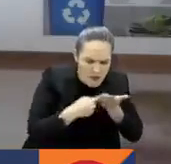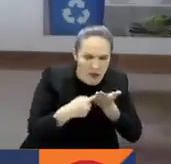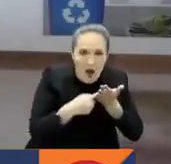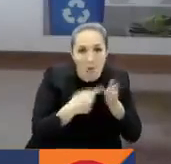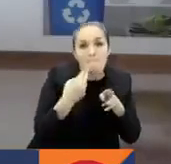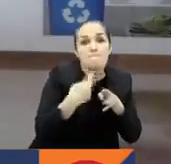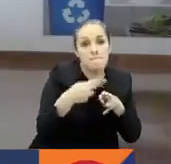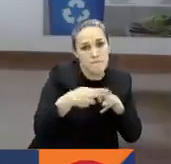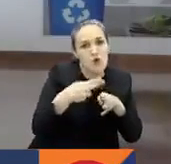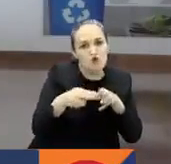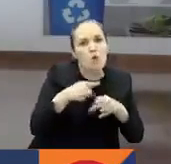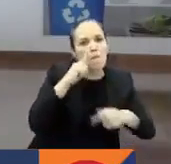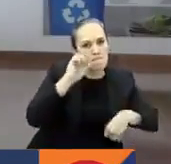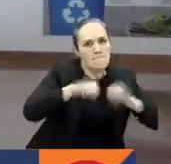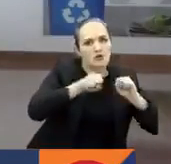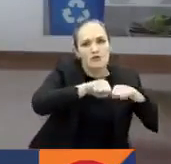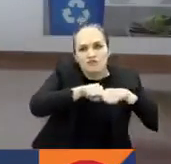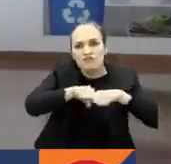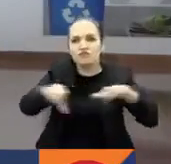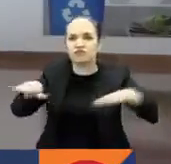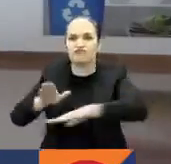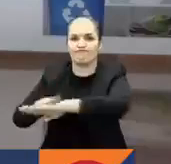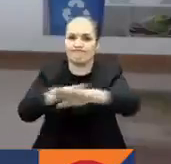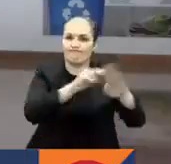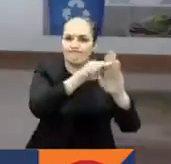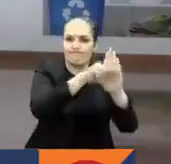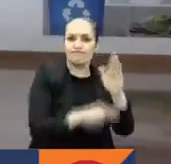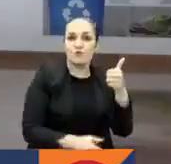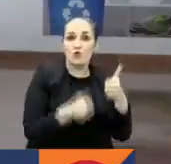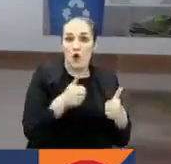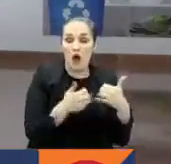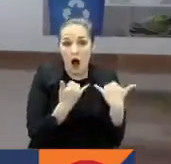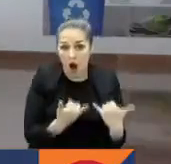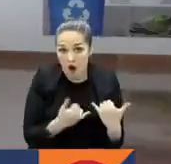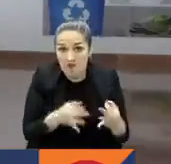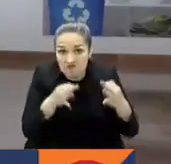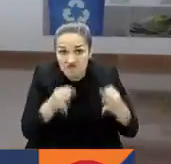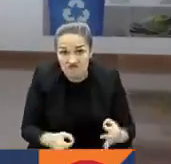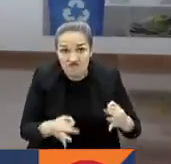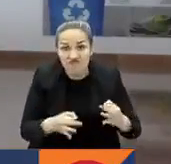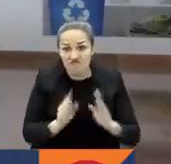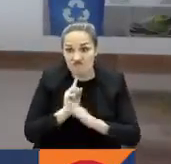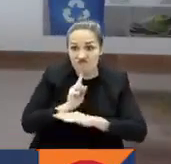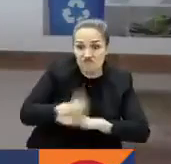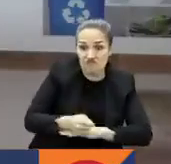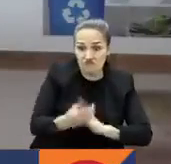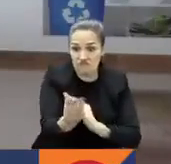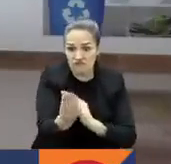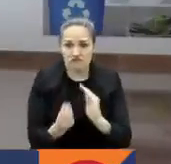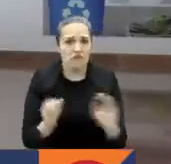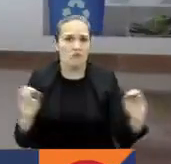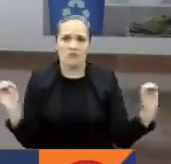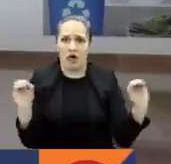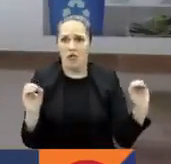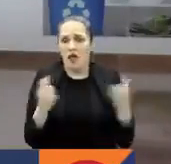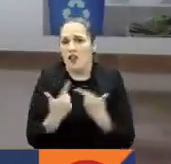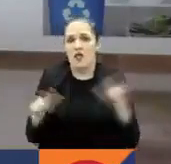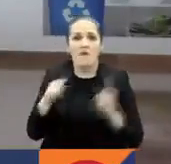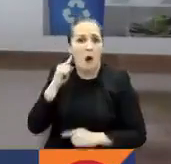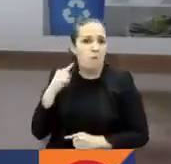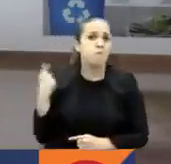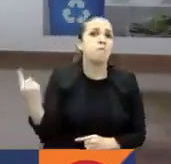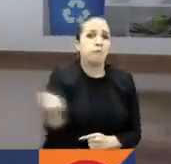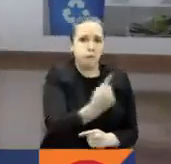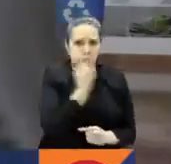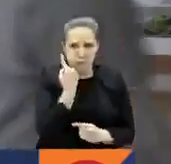próximas horas se espera que se adopten medidas. En este momento no hay medidas que rijan en la Sultana del Valle para enfrentar este